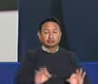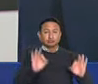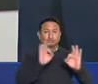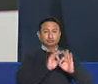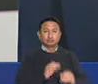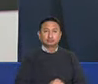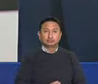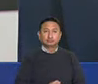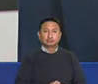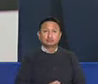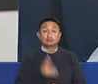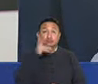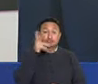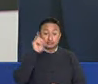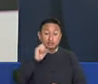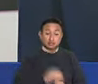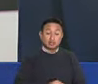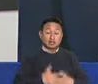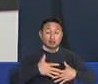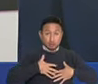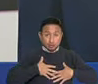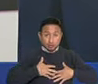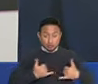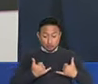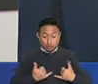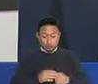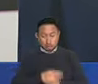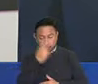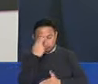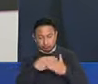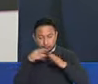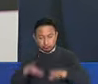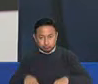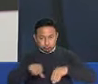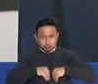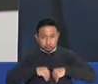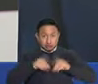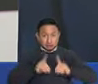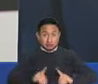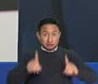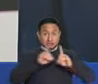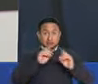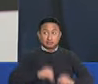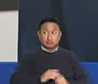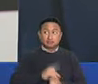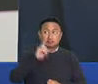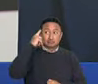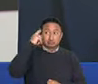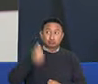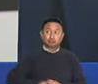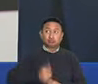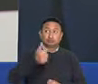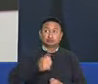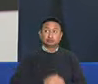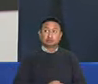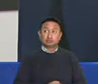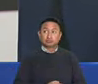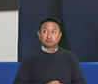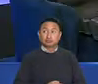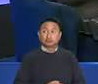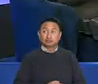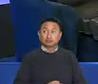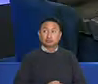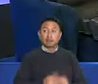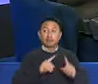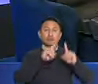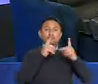también así como asumimos nosotros con humildad estos resultados, creo que también el gobierno nacional, con los resultados de la consulta